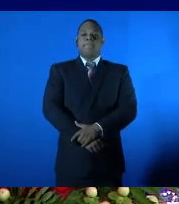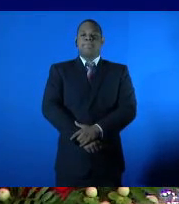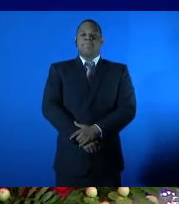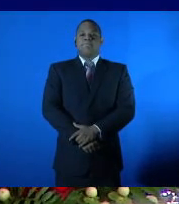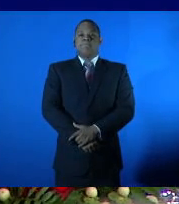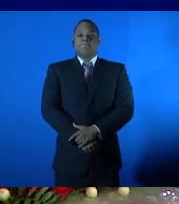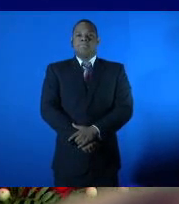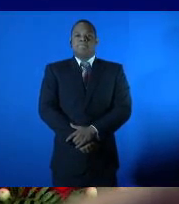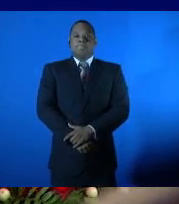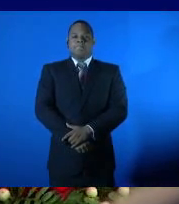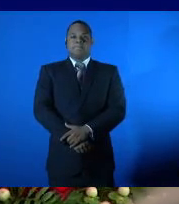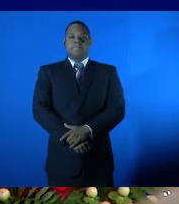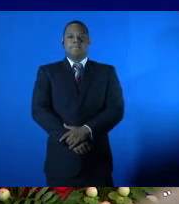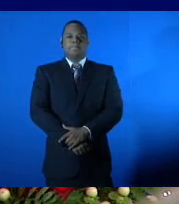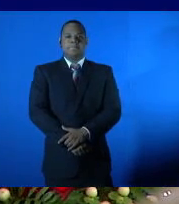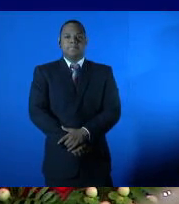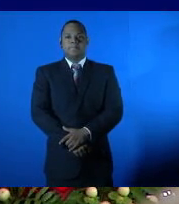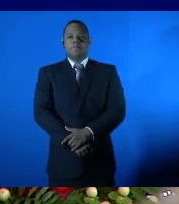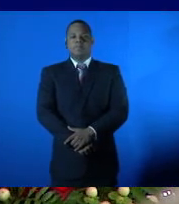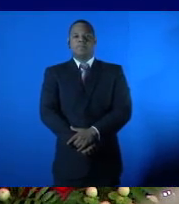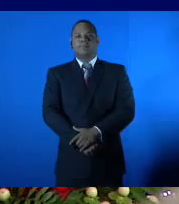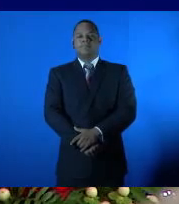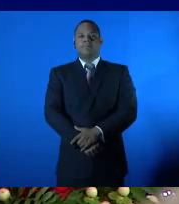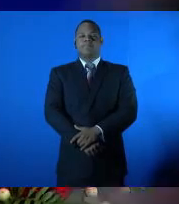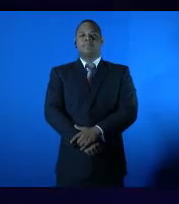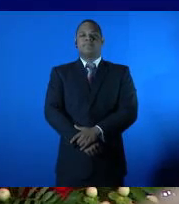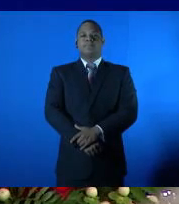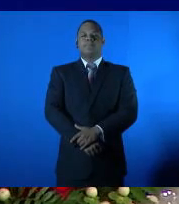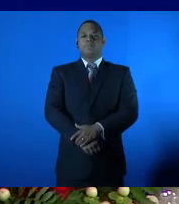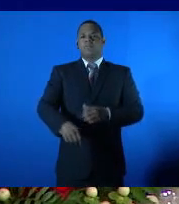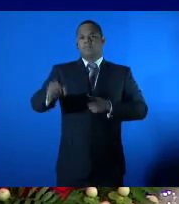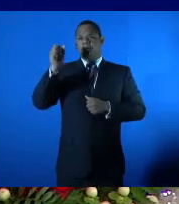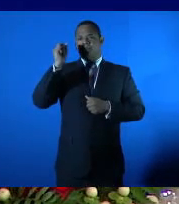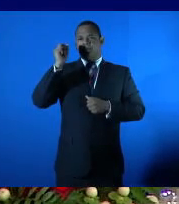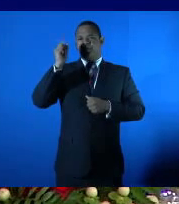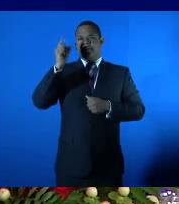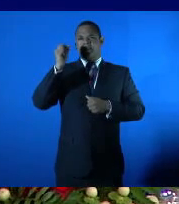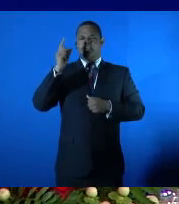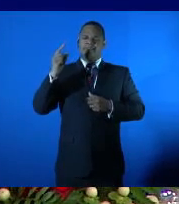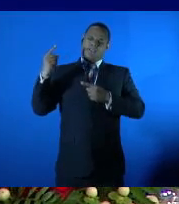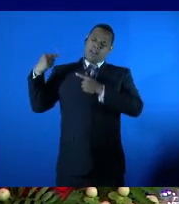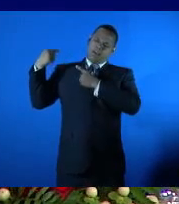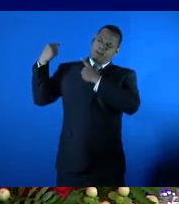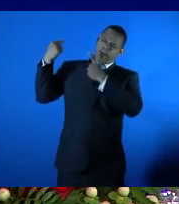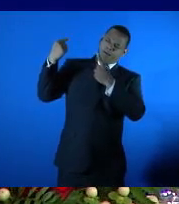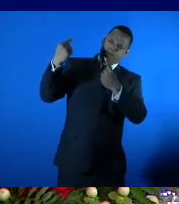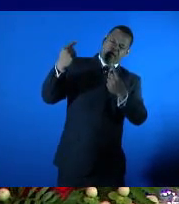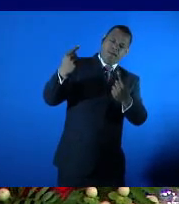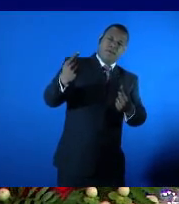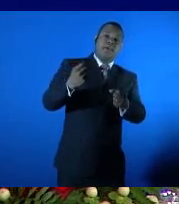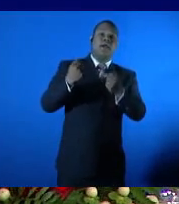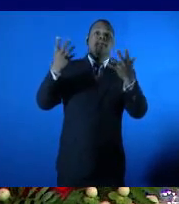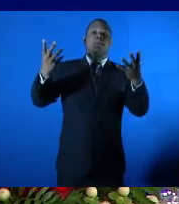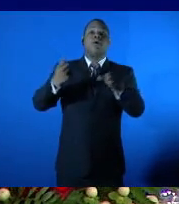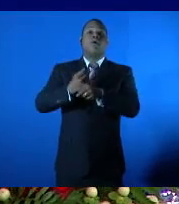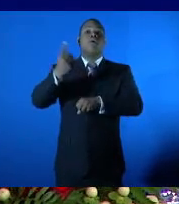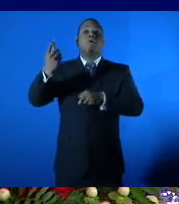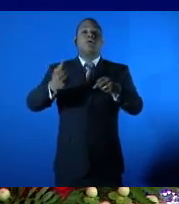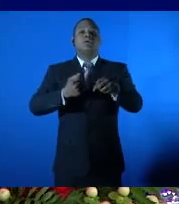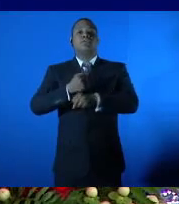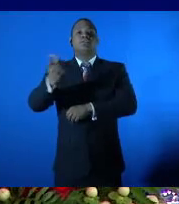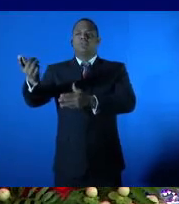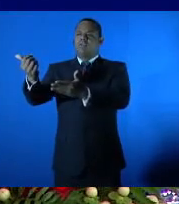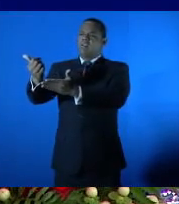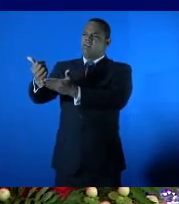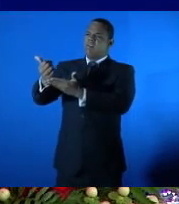de años de luchas y esfuerzos para traer la paz, la seguridad, la libertad y el desarrollo a los pueblos de nuestros